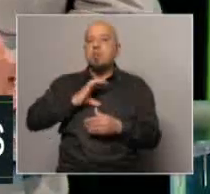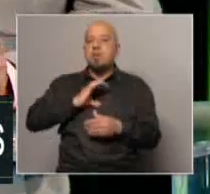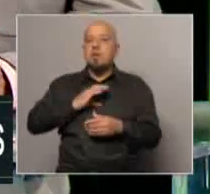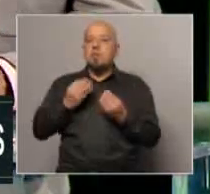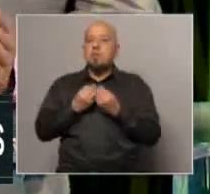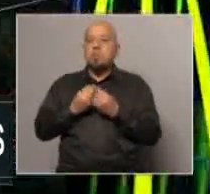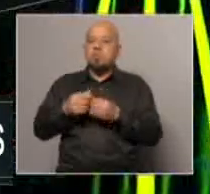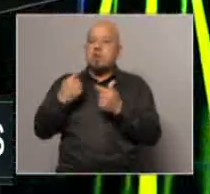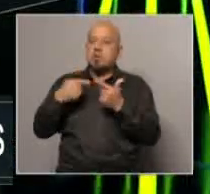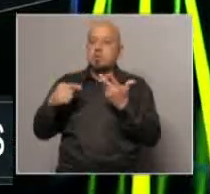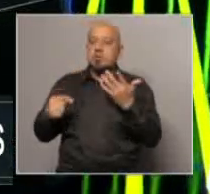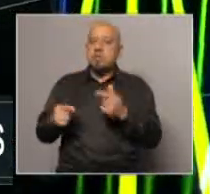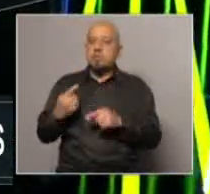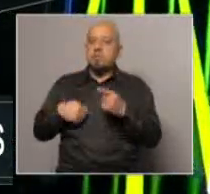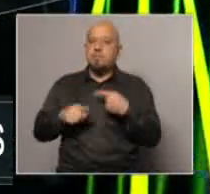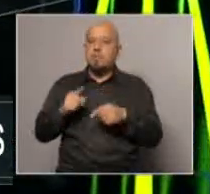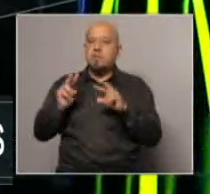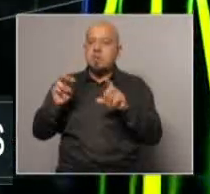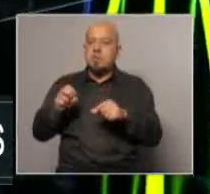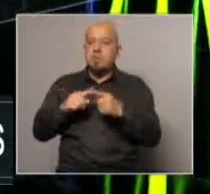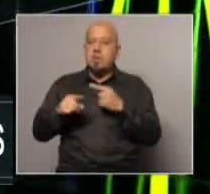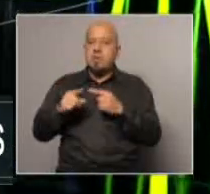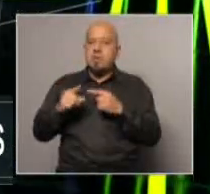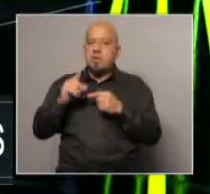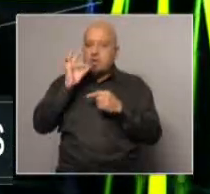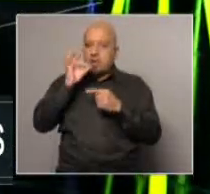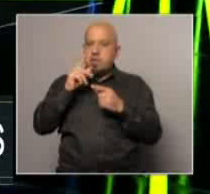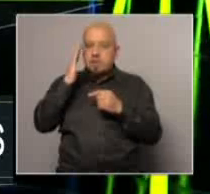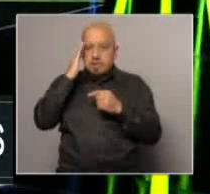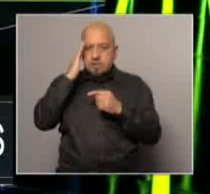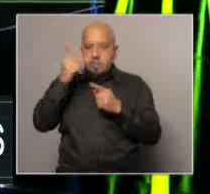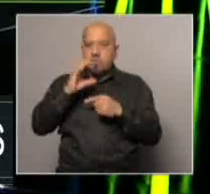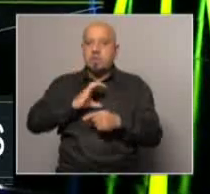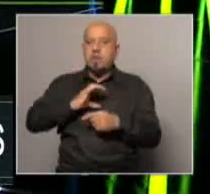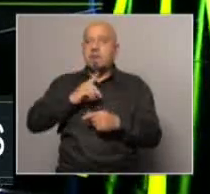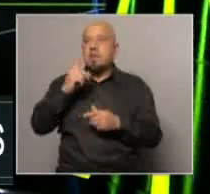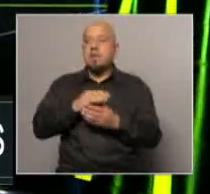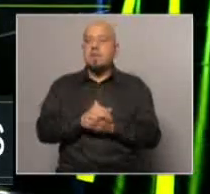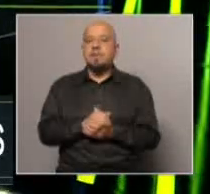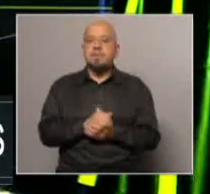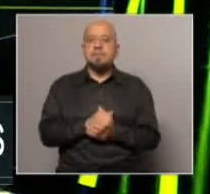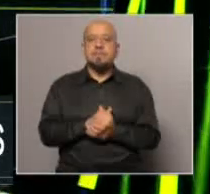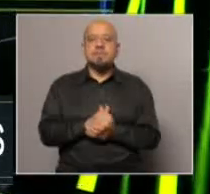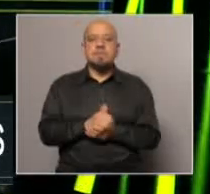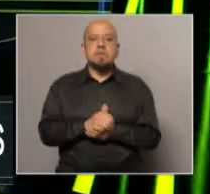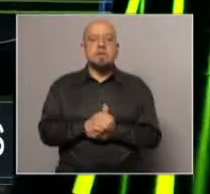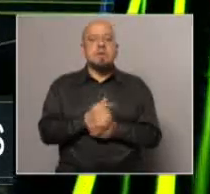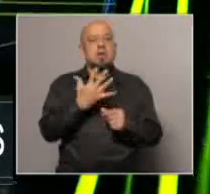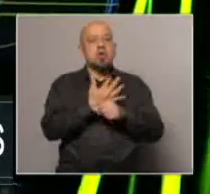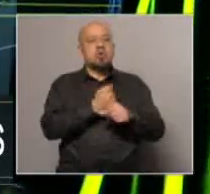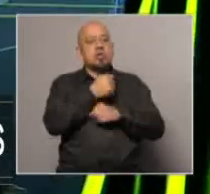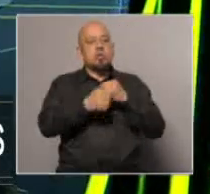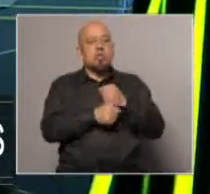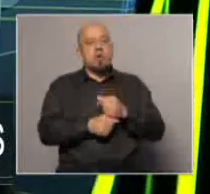de cosas. Pero también en el tema canábico, ¿qué sabemos de Canadá? Bueno, pues que en los últimos 5 años han